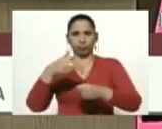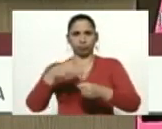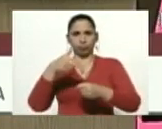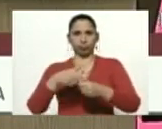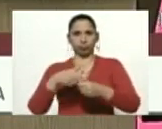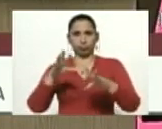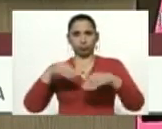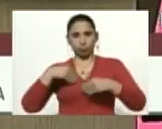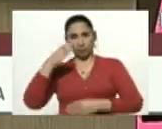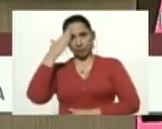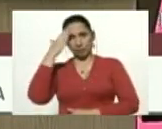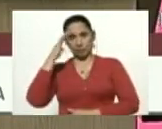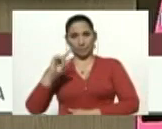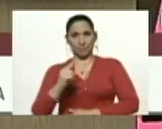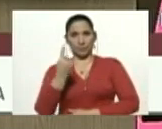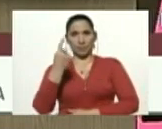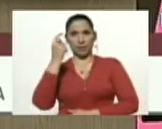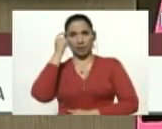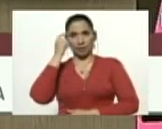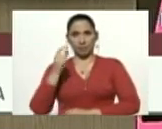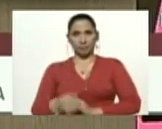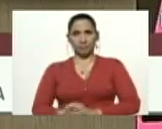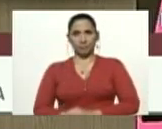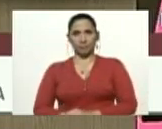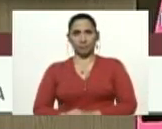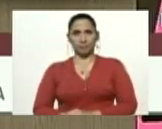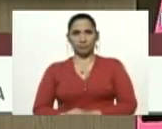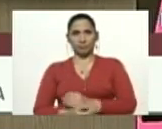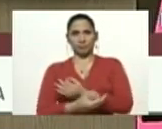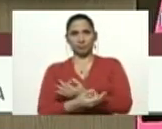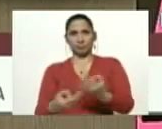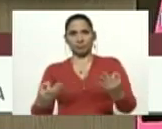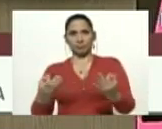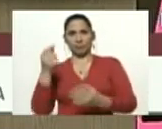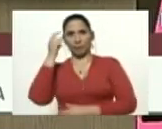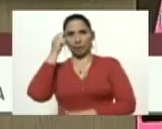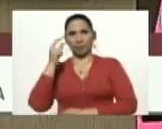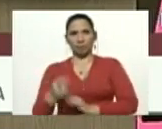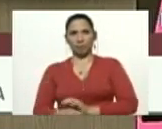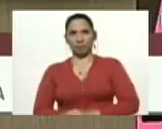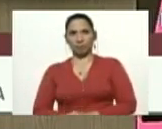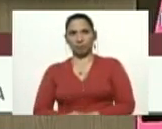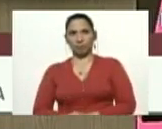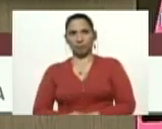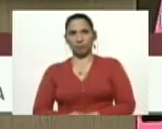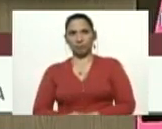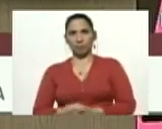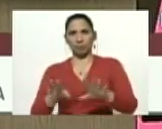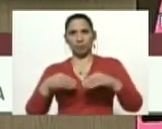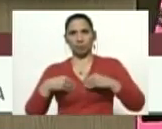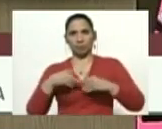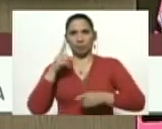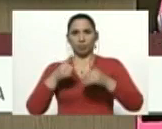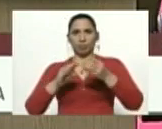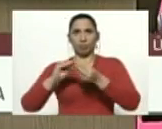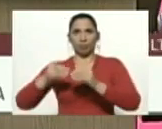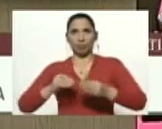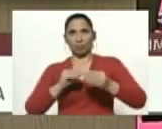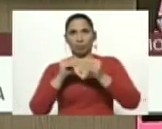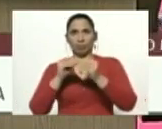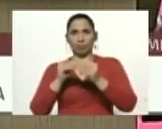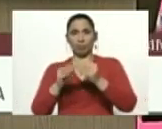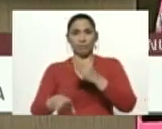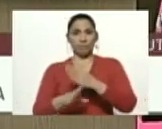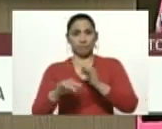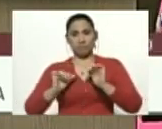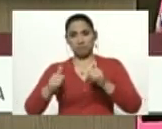Tomando en cuenta este primer día, extraordinario día, hemos tomado algunos ajustes. Vamos